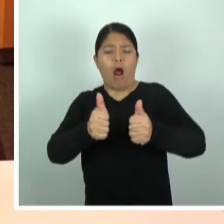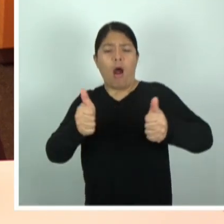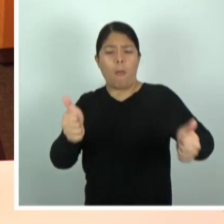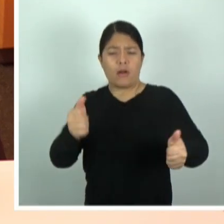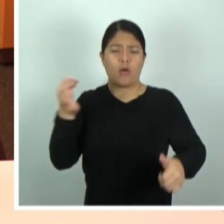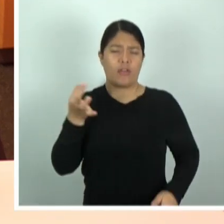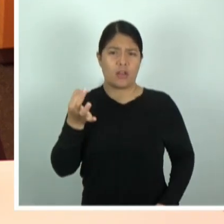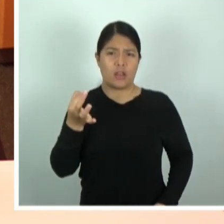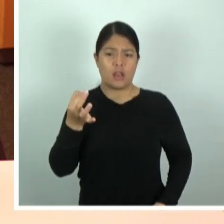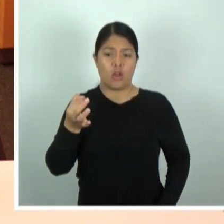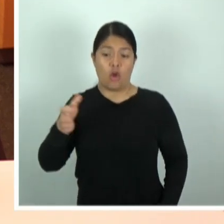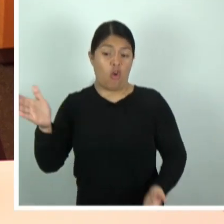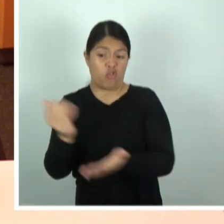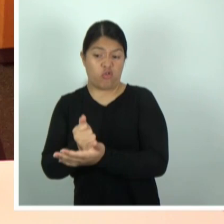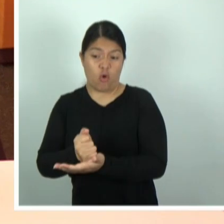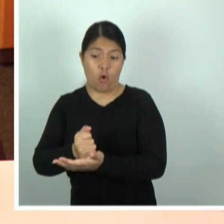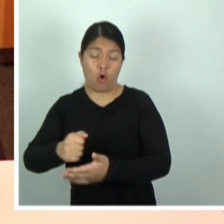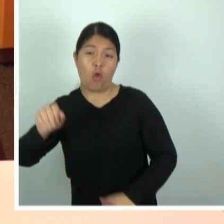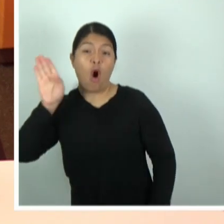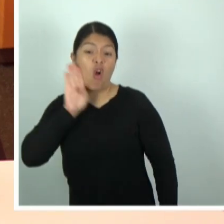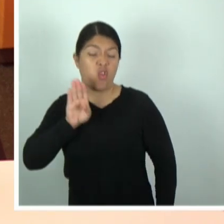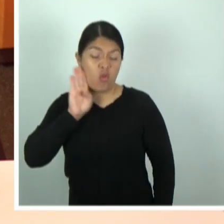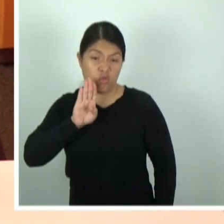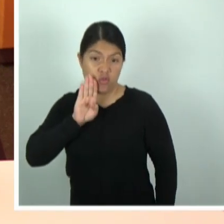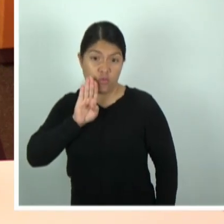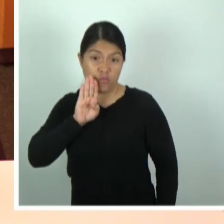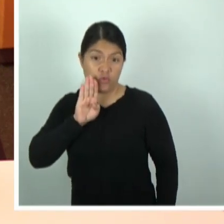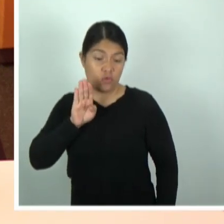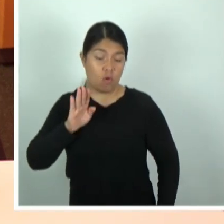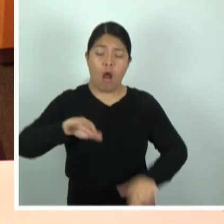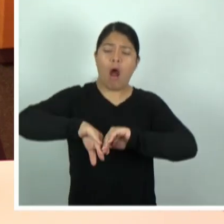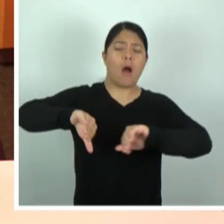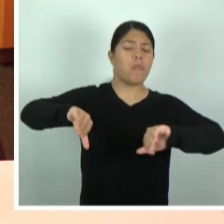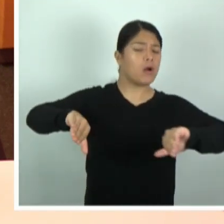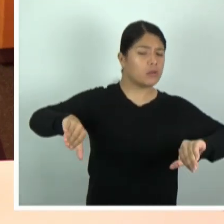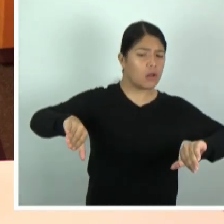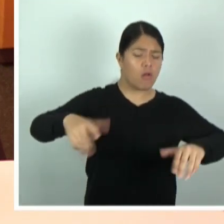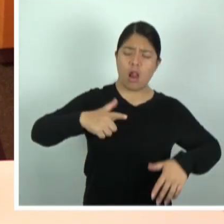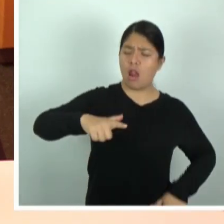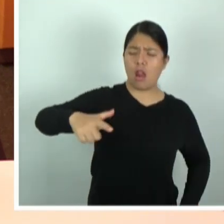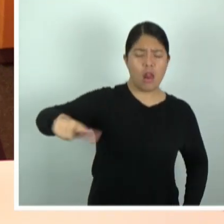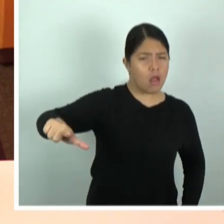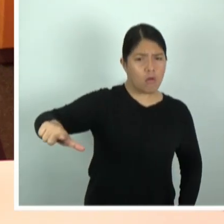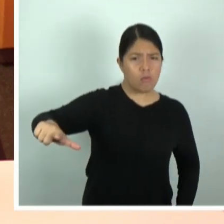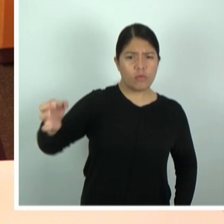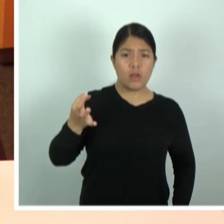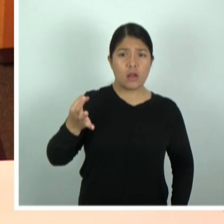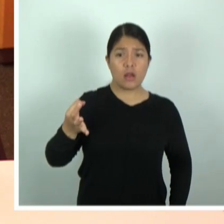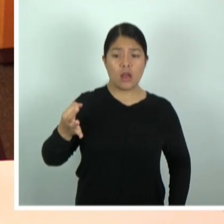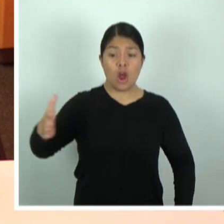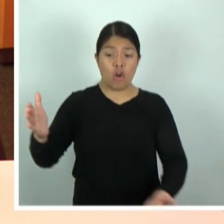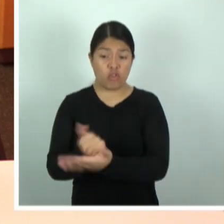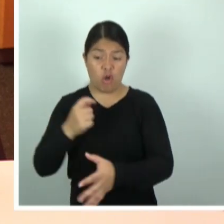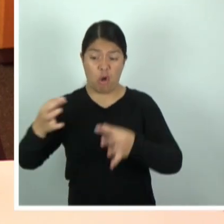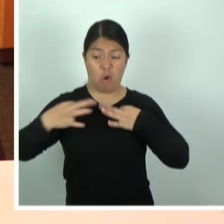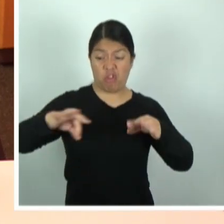sucio. Eso es santo, estar apartado, lejos de todo lo que puede